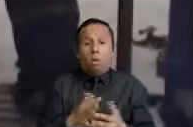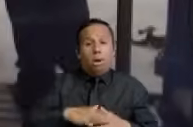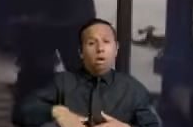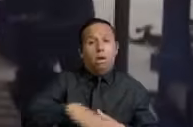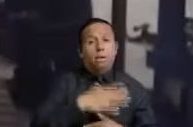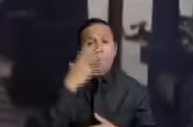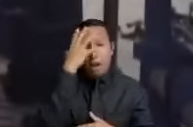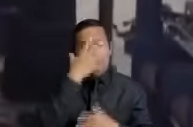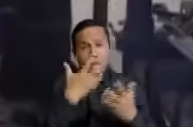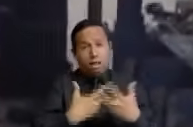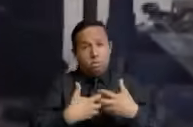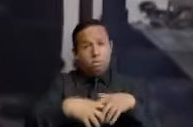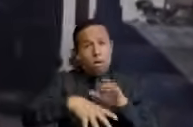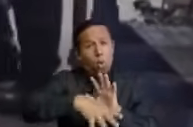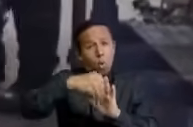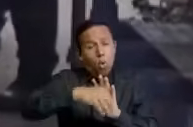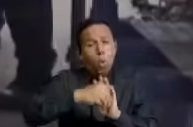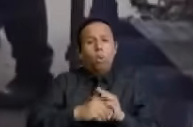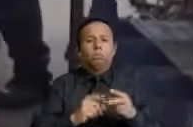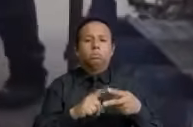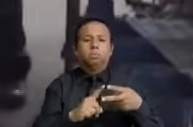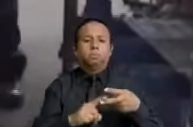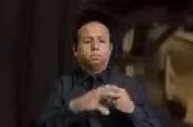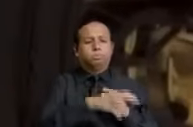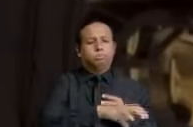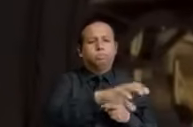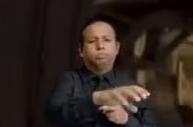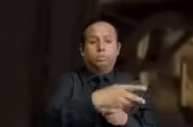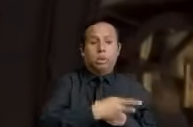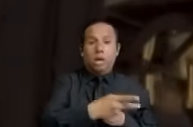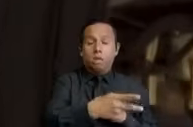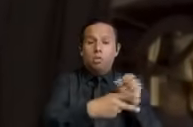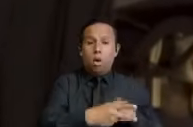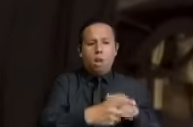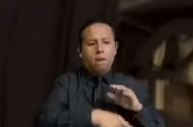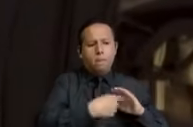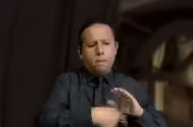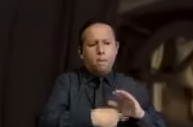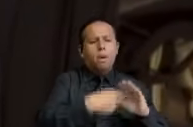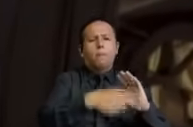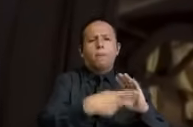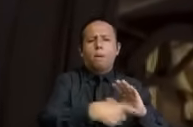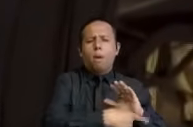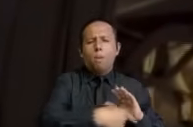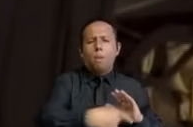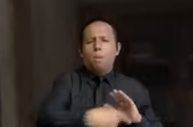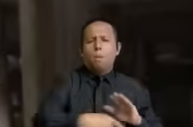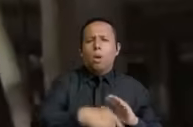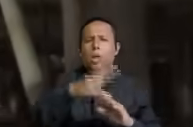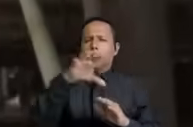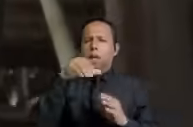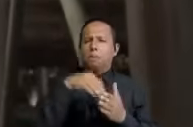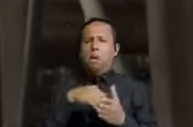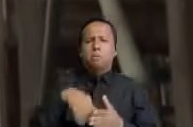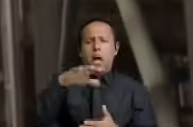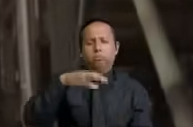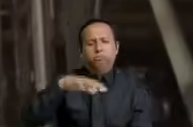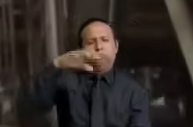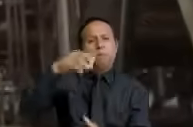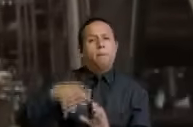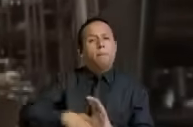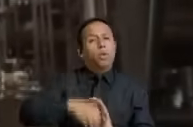tiene dos unidades biscor reductoras con capacidad para procesar 15,750 barriles de petróleo por